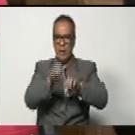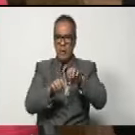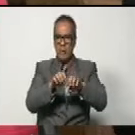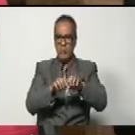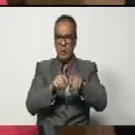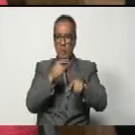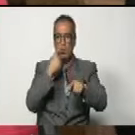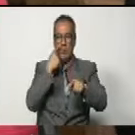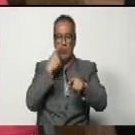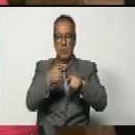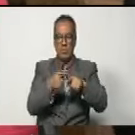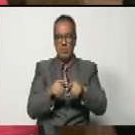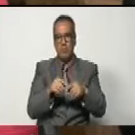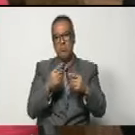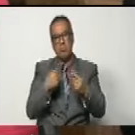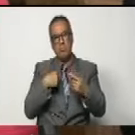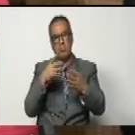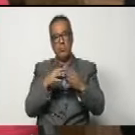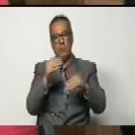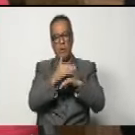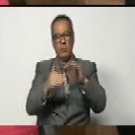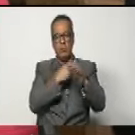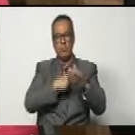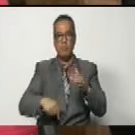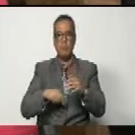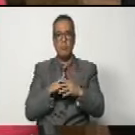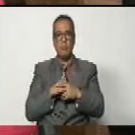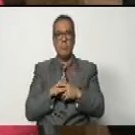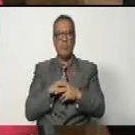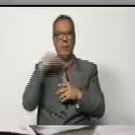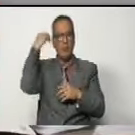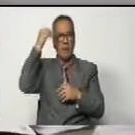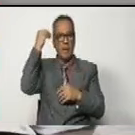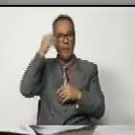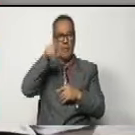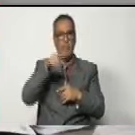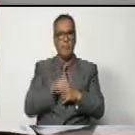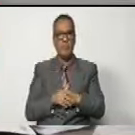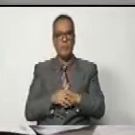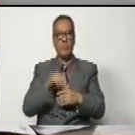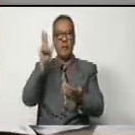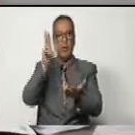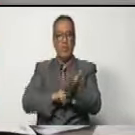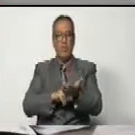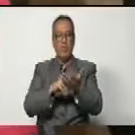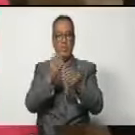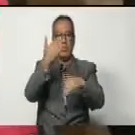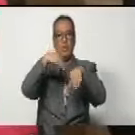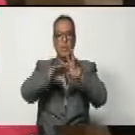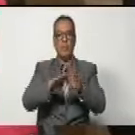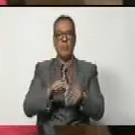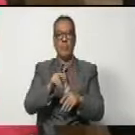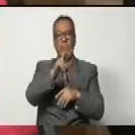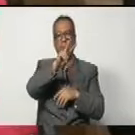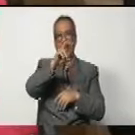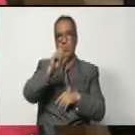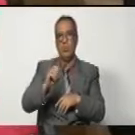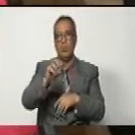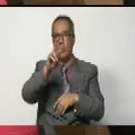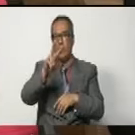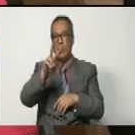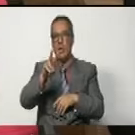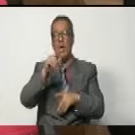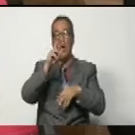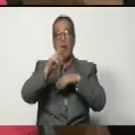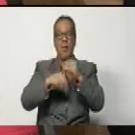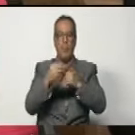de monitoreo y evaluación. Es todo, vicepresidente. En consideración. Aprobado. Siguiente. Ducentésimo trigésimo segundo. Se